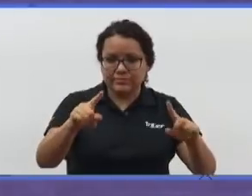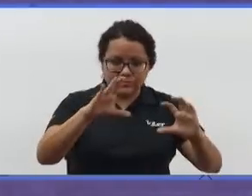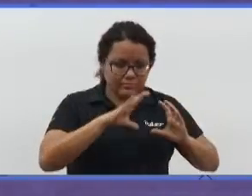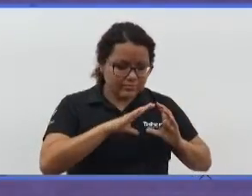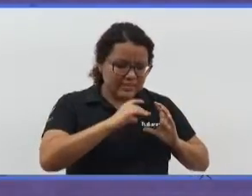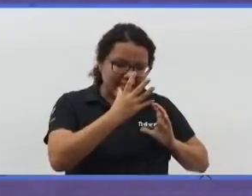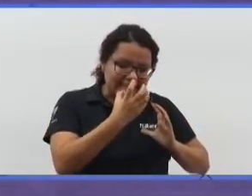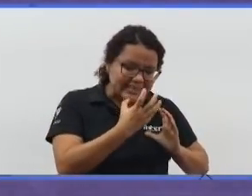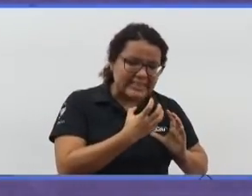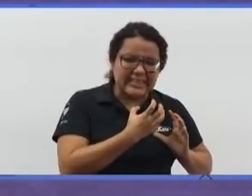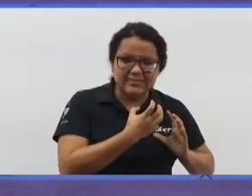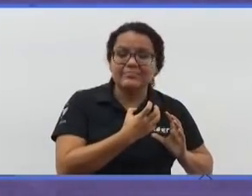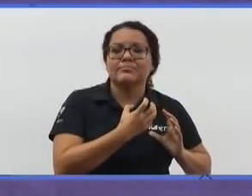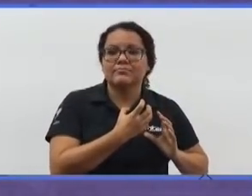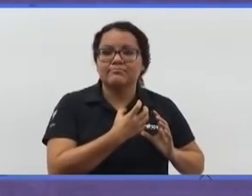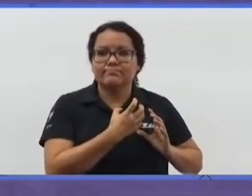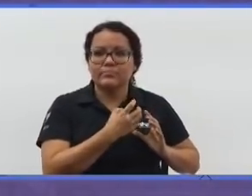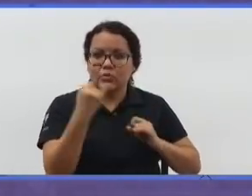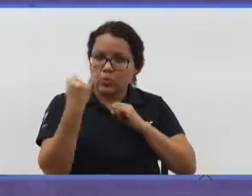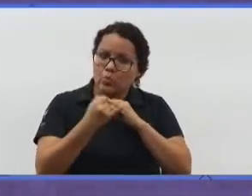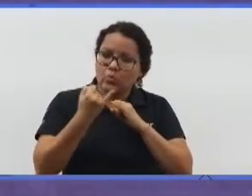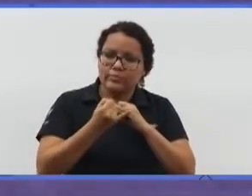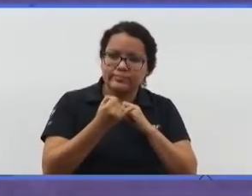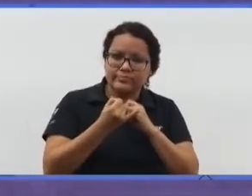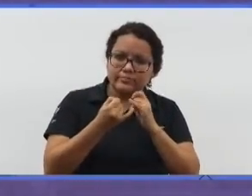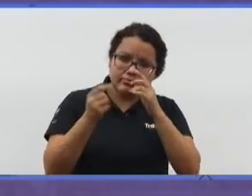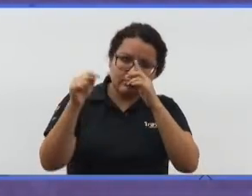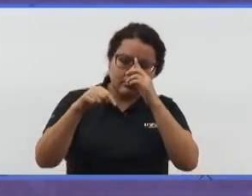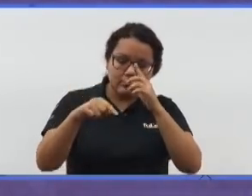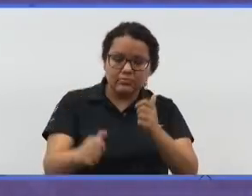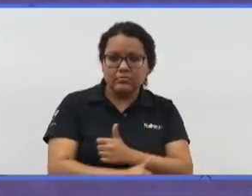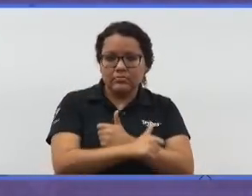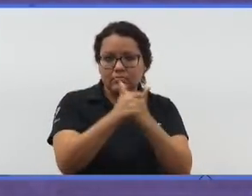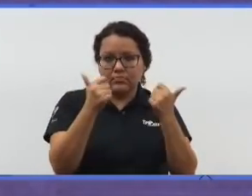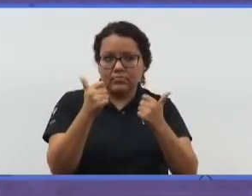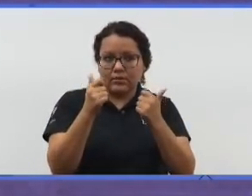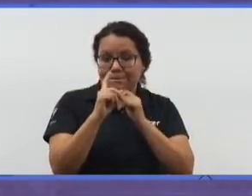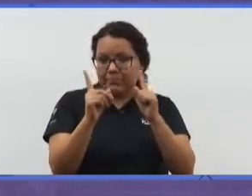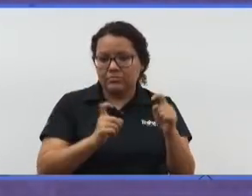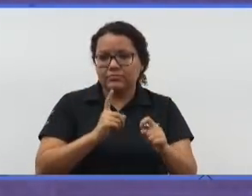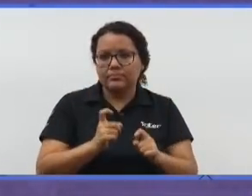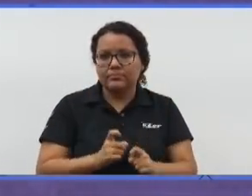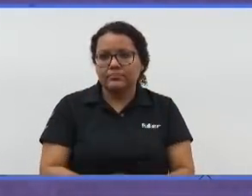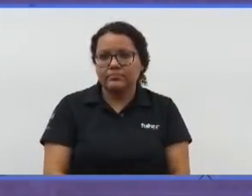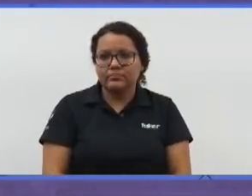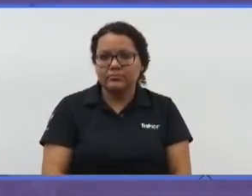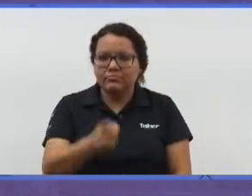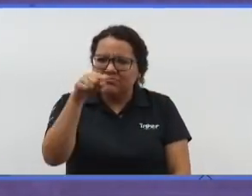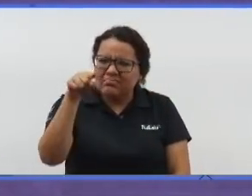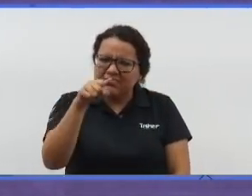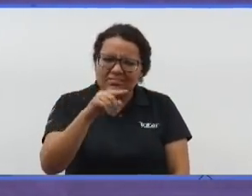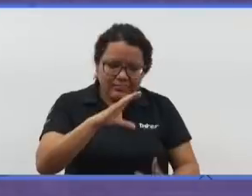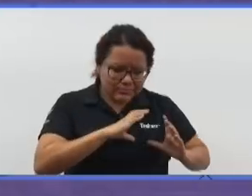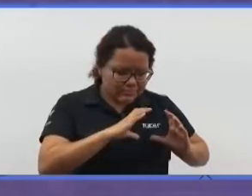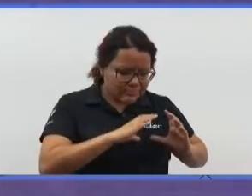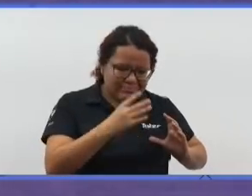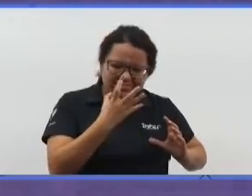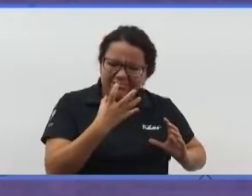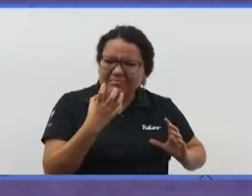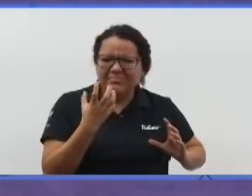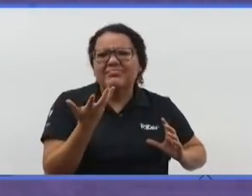es la última evidencia para contestar nuestra pregunta del día de hoy que anhela tu corazón